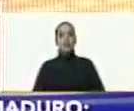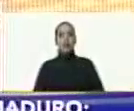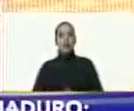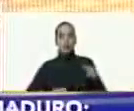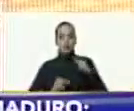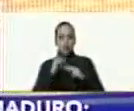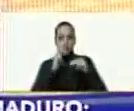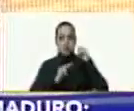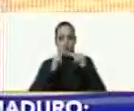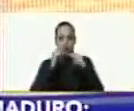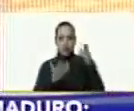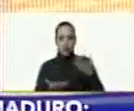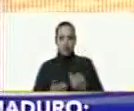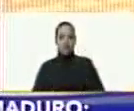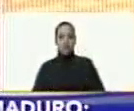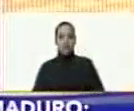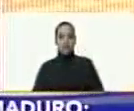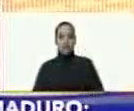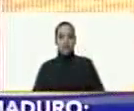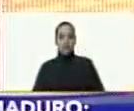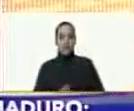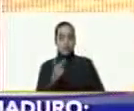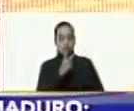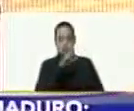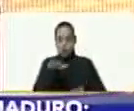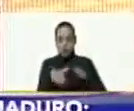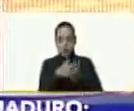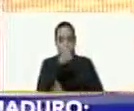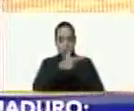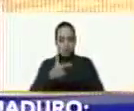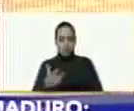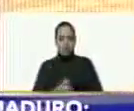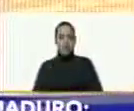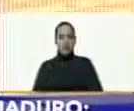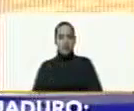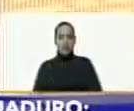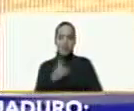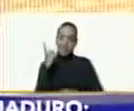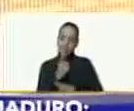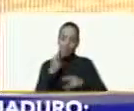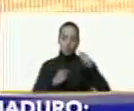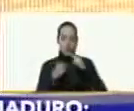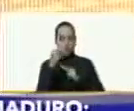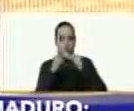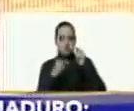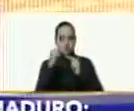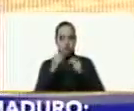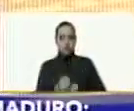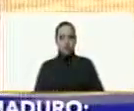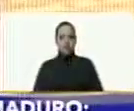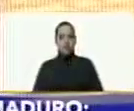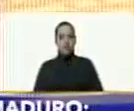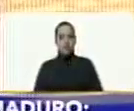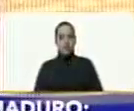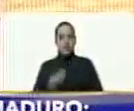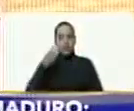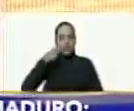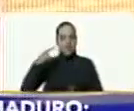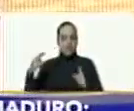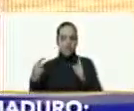Construir, Aranza, Atilio, Luis Alberto, compañero, construir una